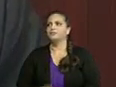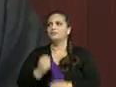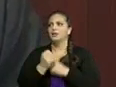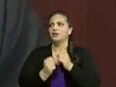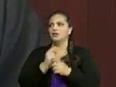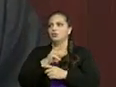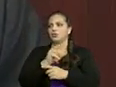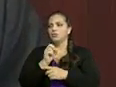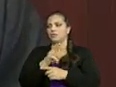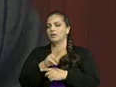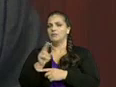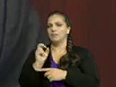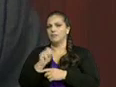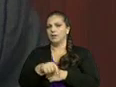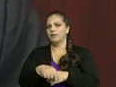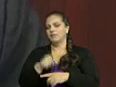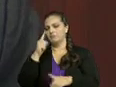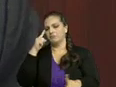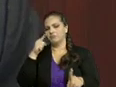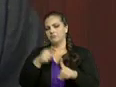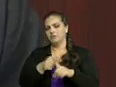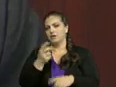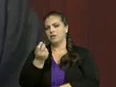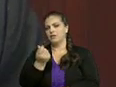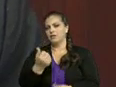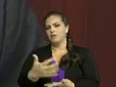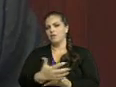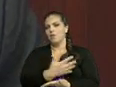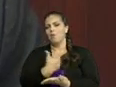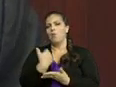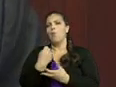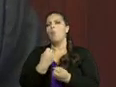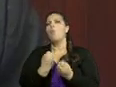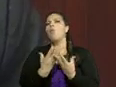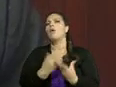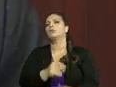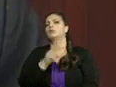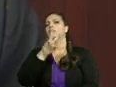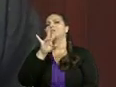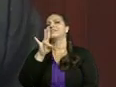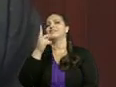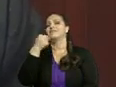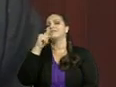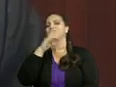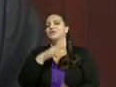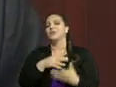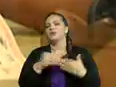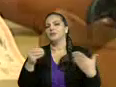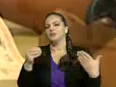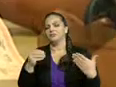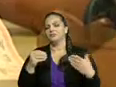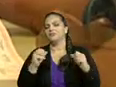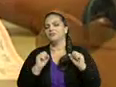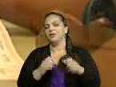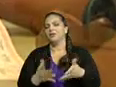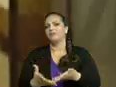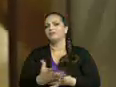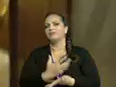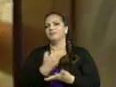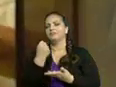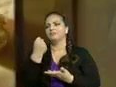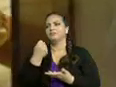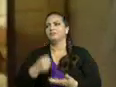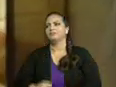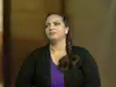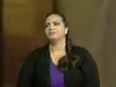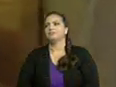igual similar, es decir, aproximadamente serían $27 millones por impuesto predial y contribución especial de mejoras. El impuesto predial también